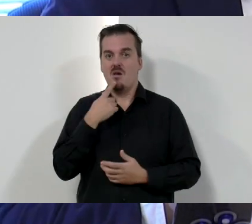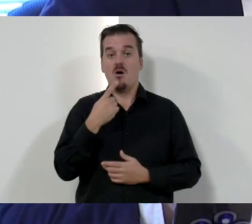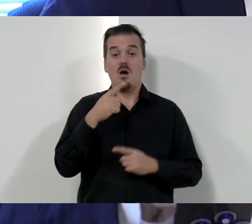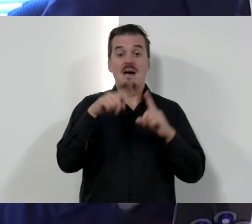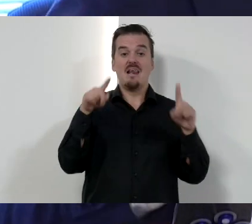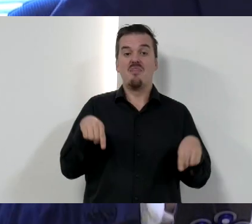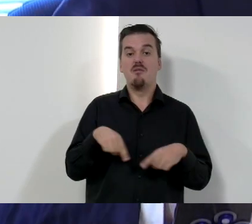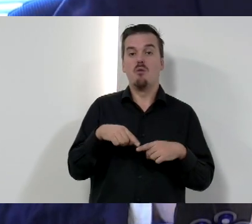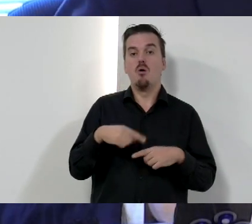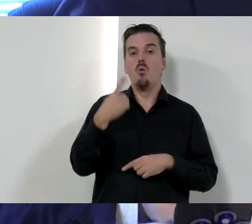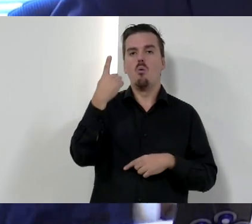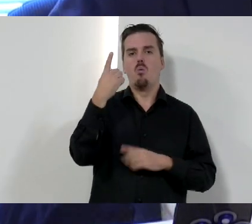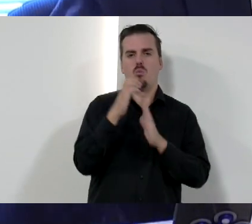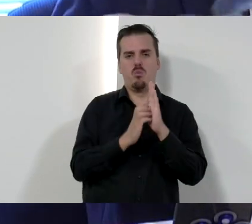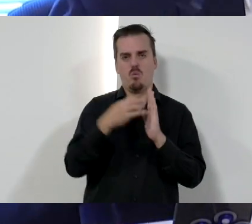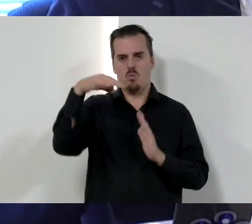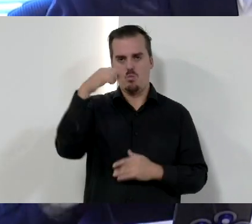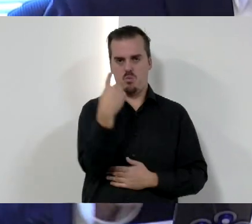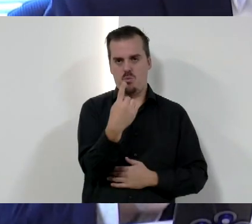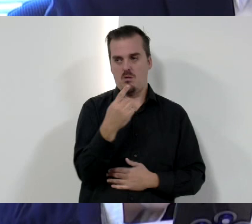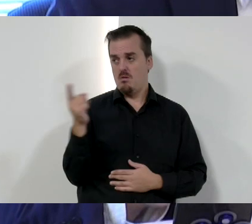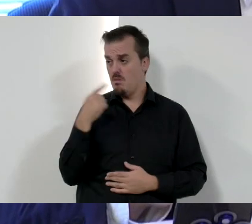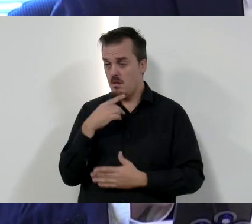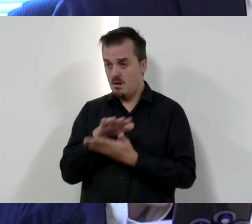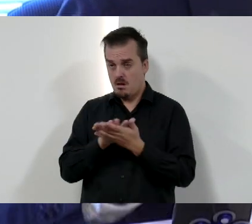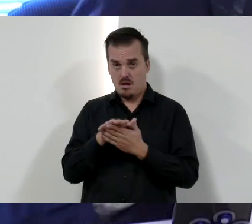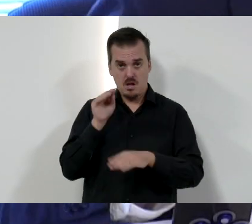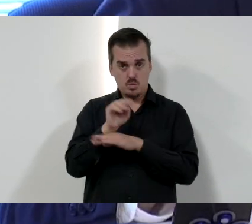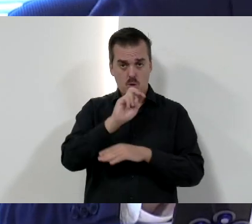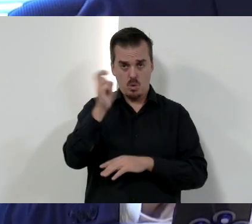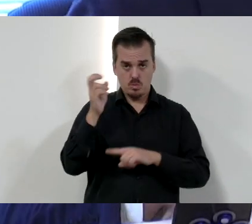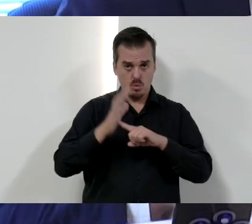un recibo bonificado. Cuando usted habla, por ejemplo, que hay otras ayudas de la Junta de Comunidad de Castilla-La Mancha,